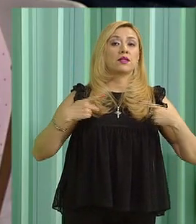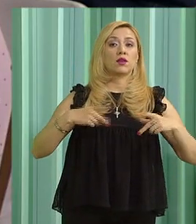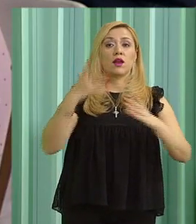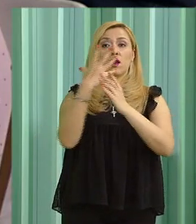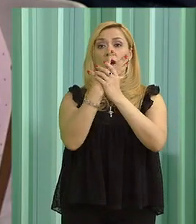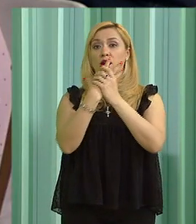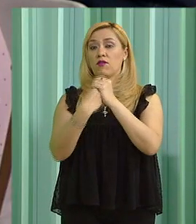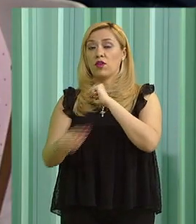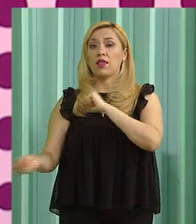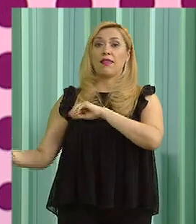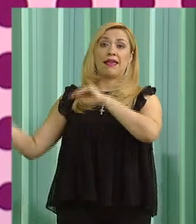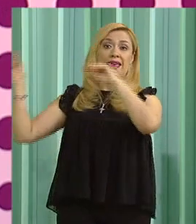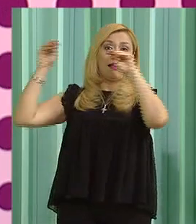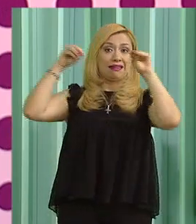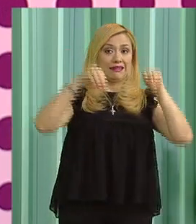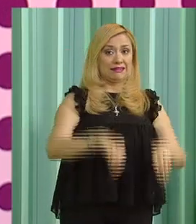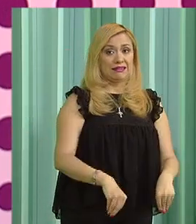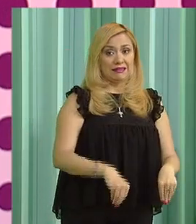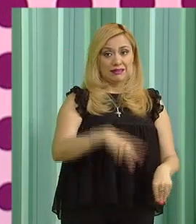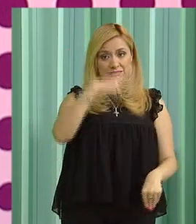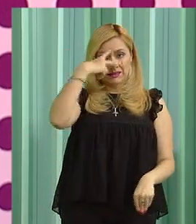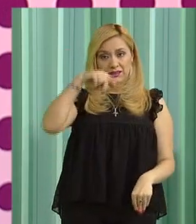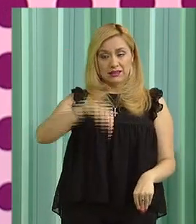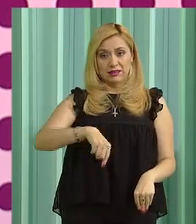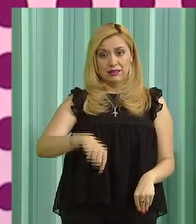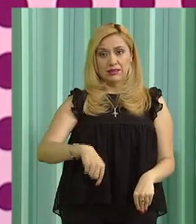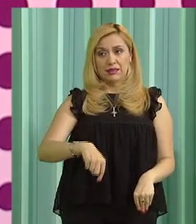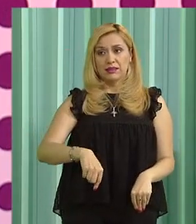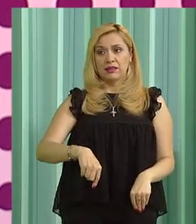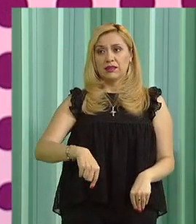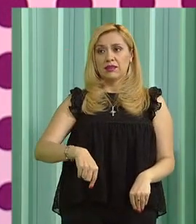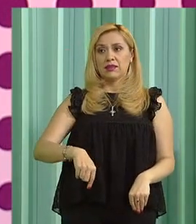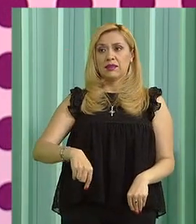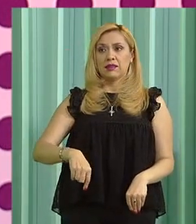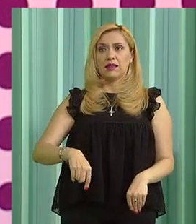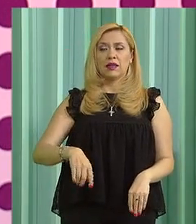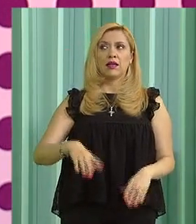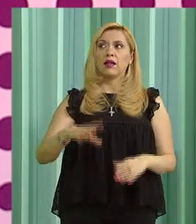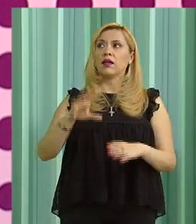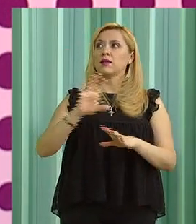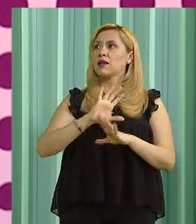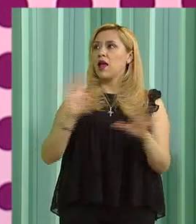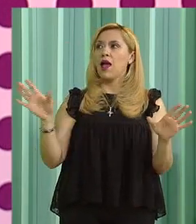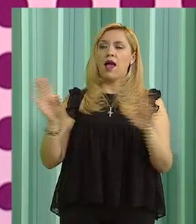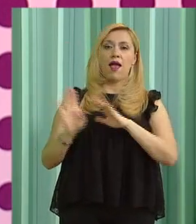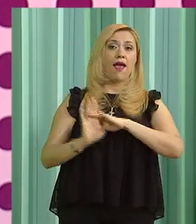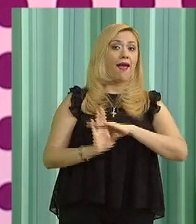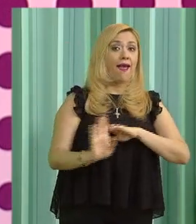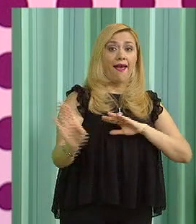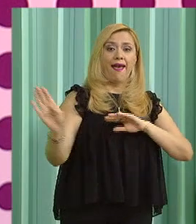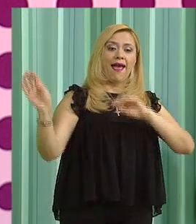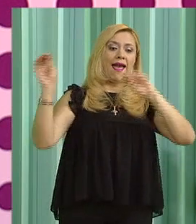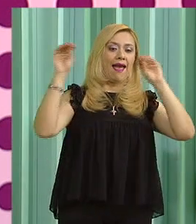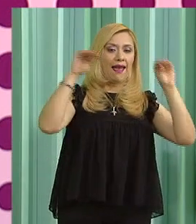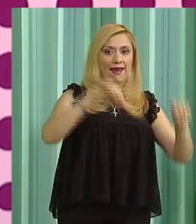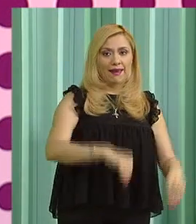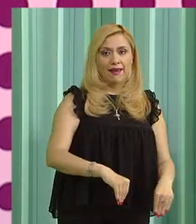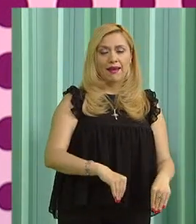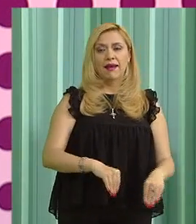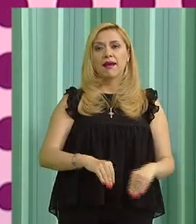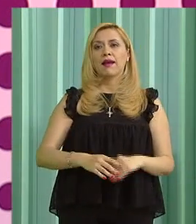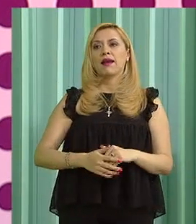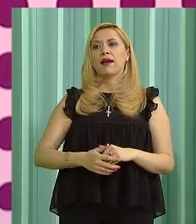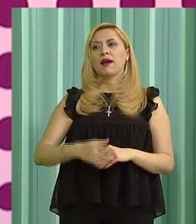al país, que estamos ya justo en este momento ya post-migración, sí, ellas llegan al país y